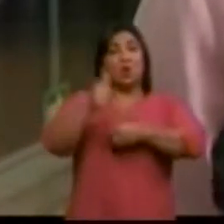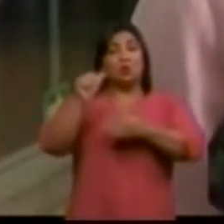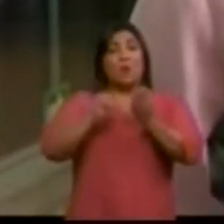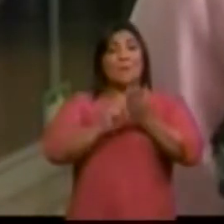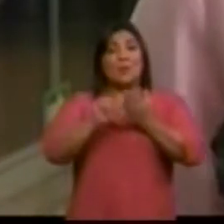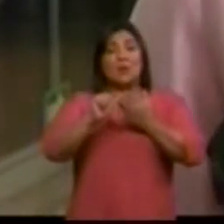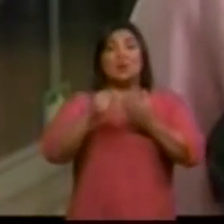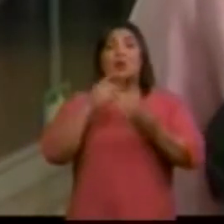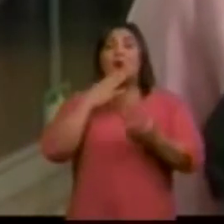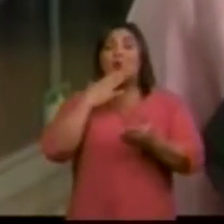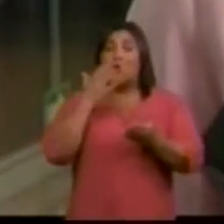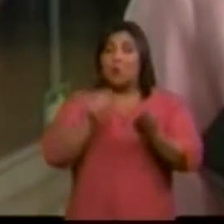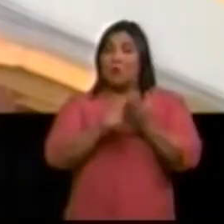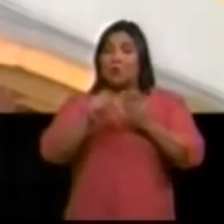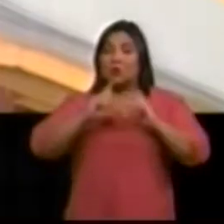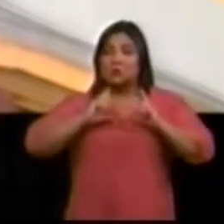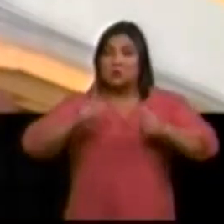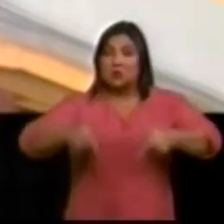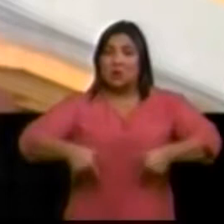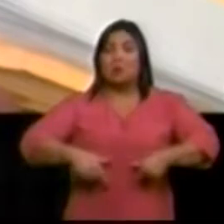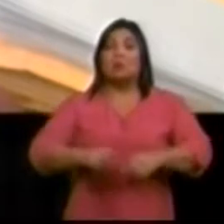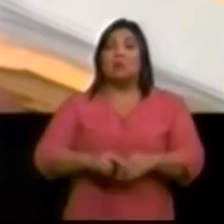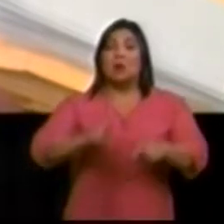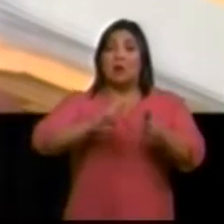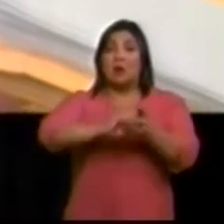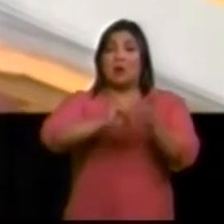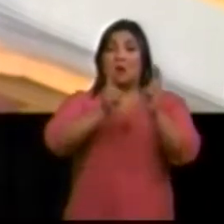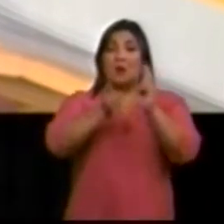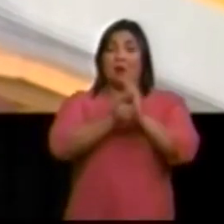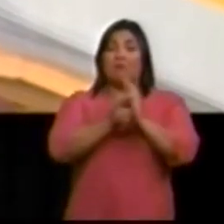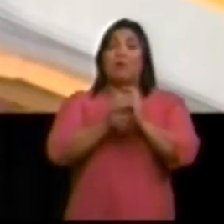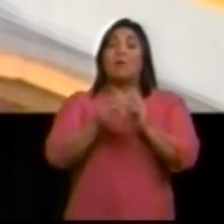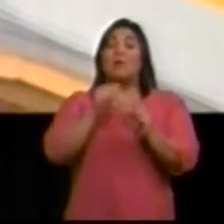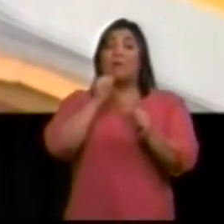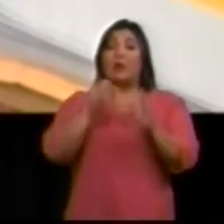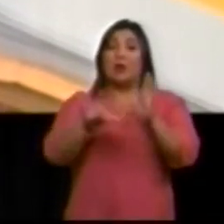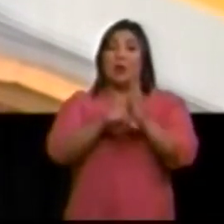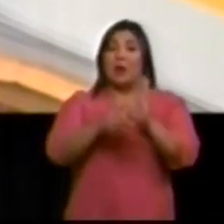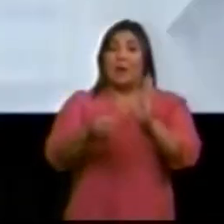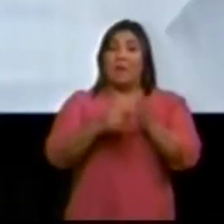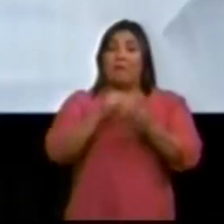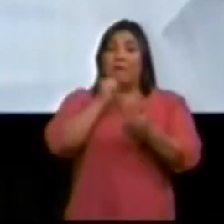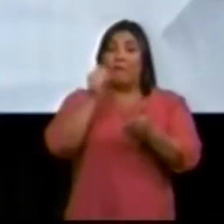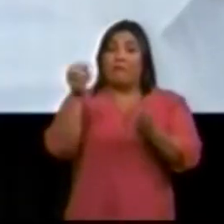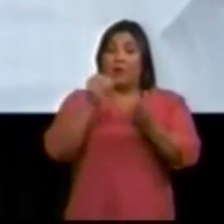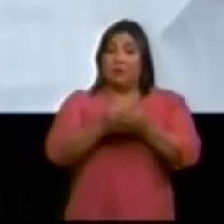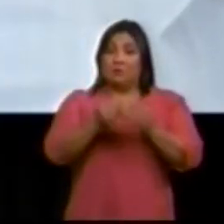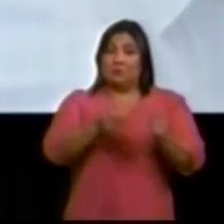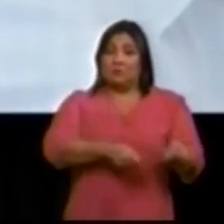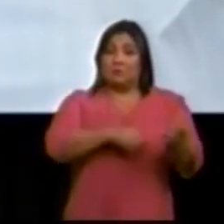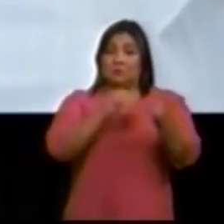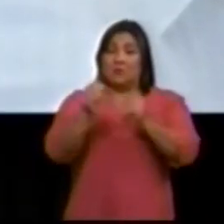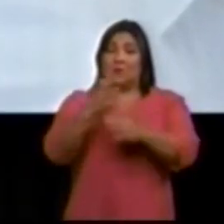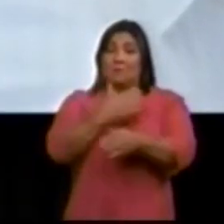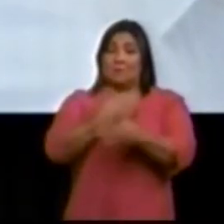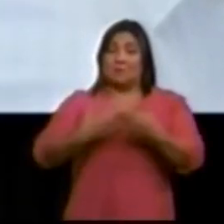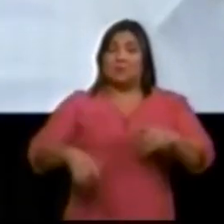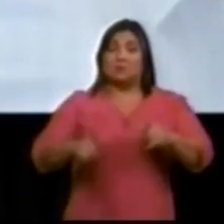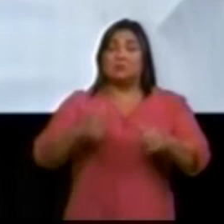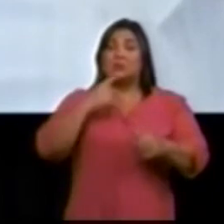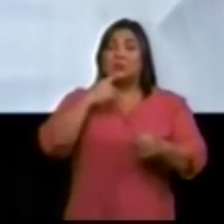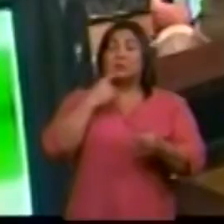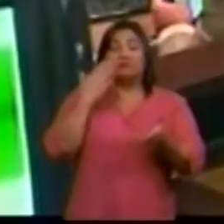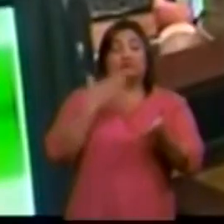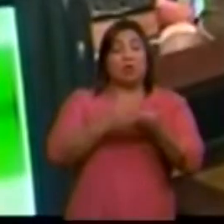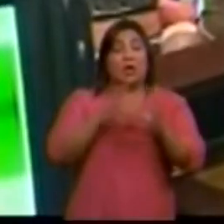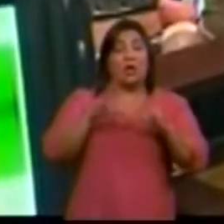ministerios como el Ministerio de Salud. Esta reforma no está vigente, tiene que pasar por el veto del Presidente de la República y si no hay